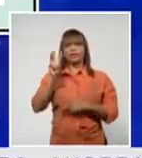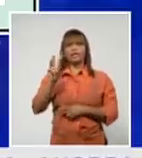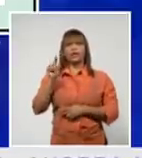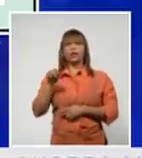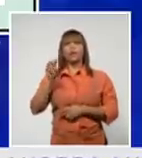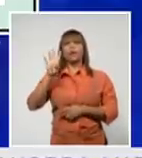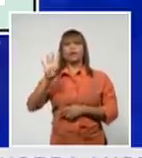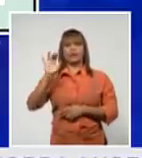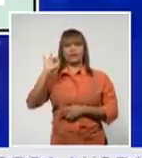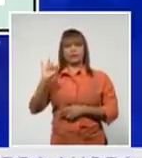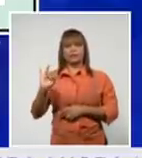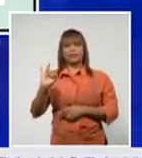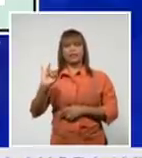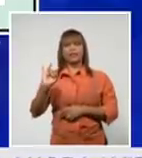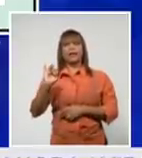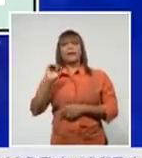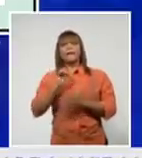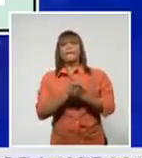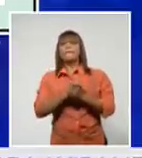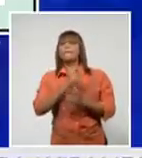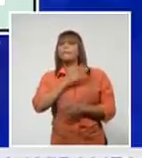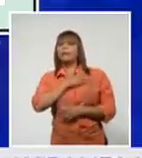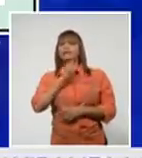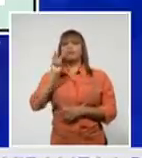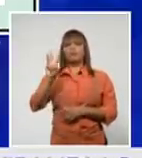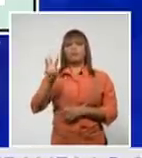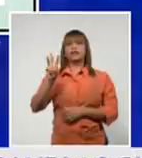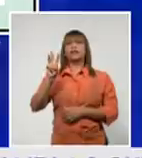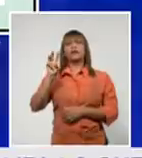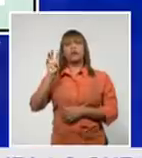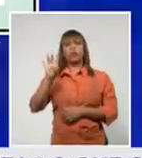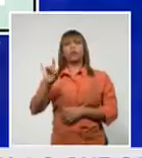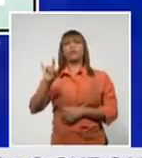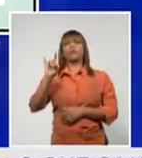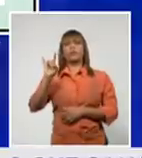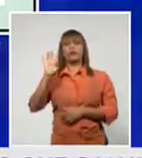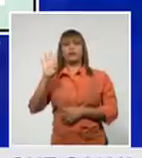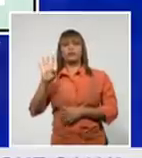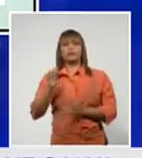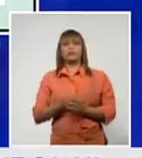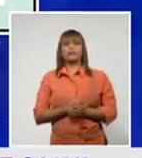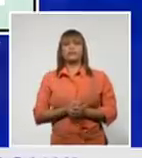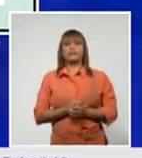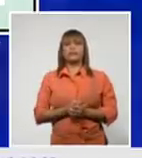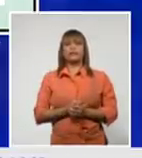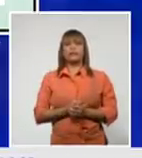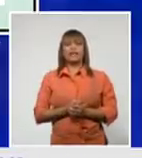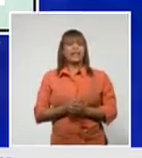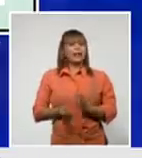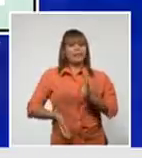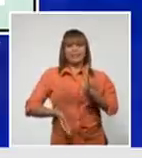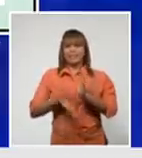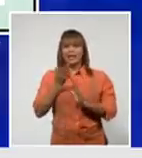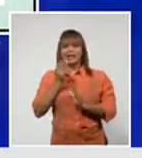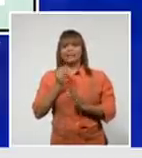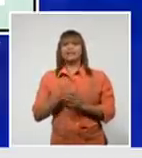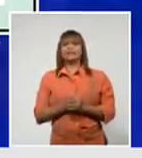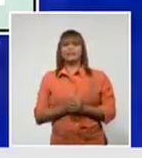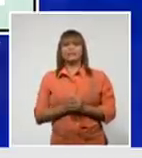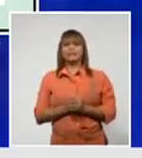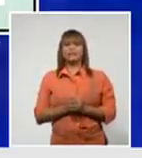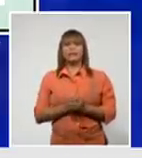3,47, marzo y abril, marzo 3,77, abril 4,31, la más alta que hemos tenido,